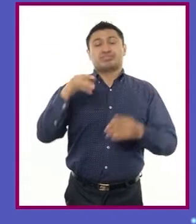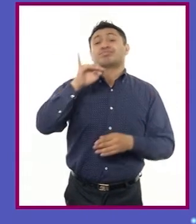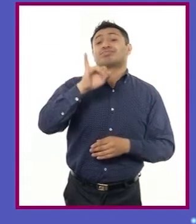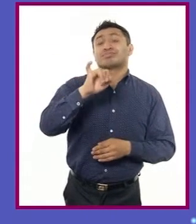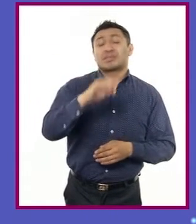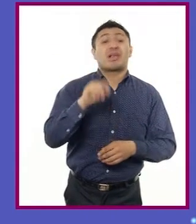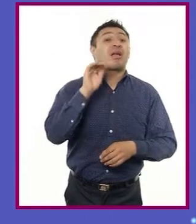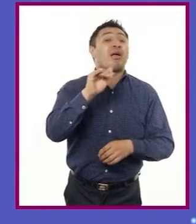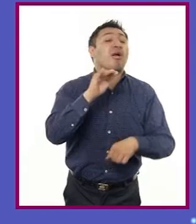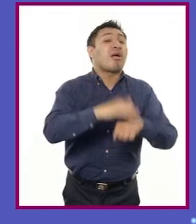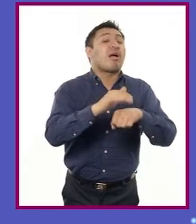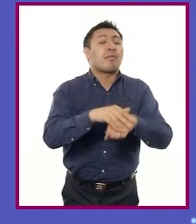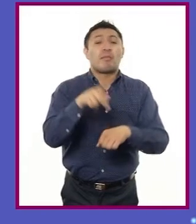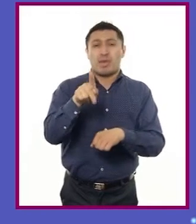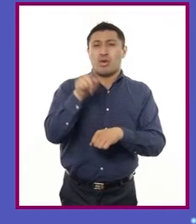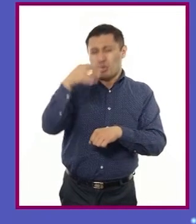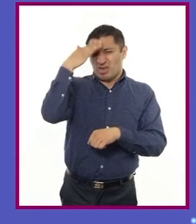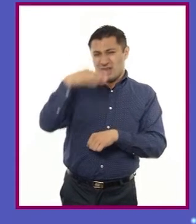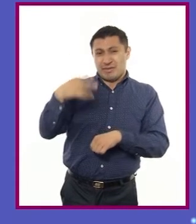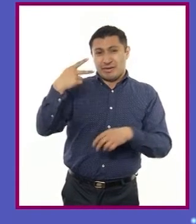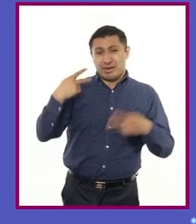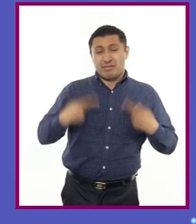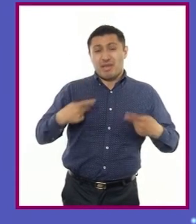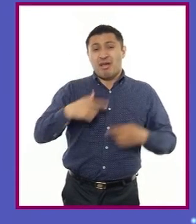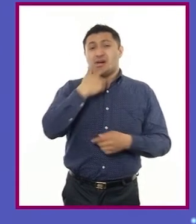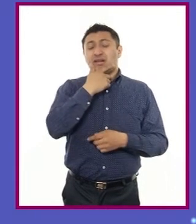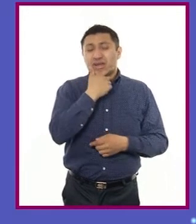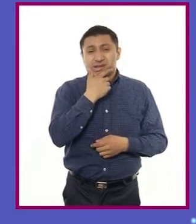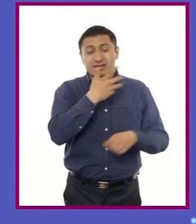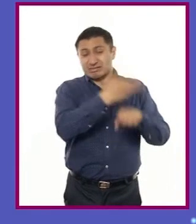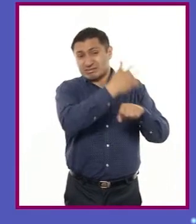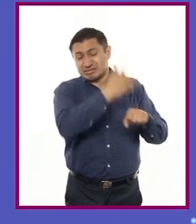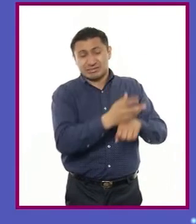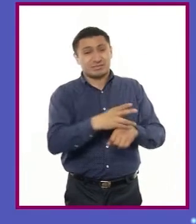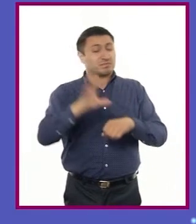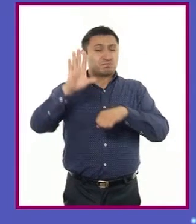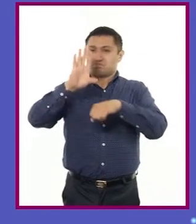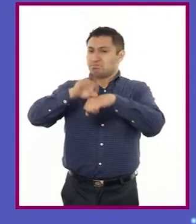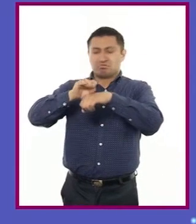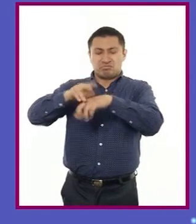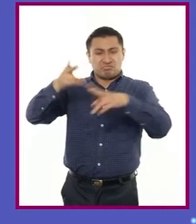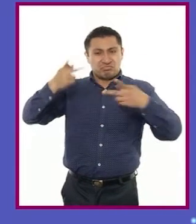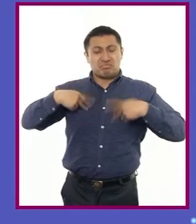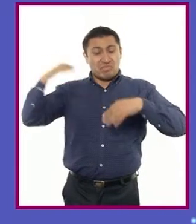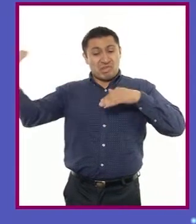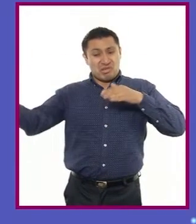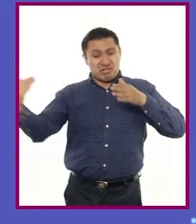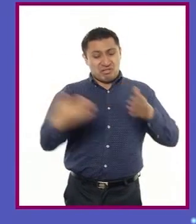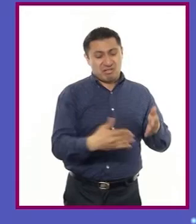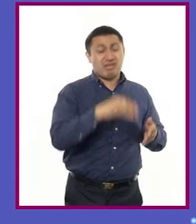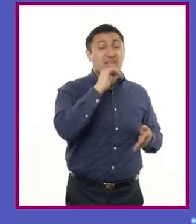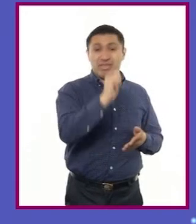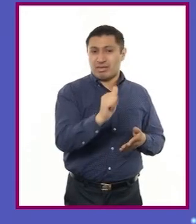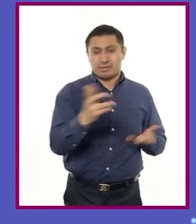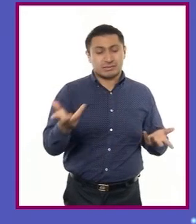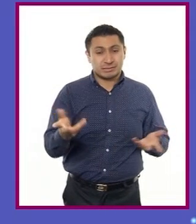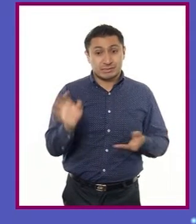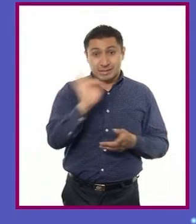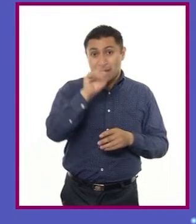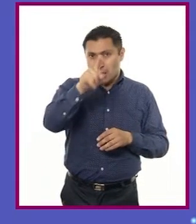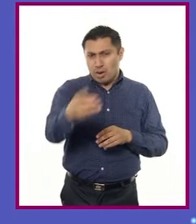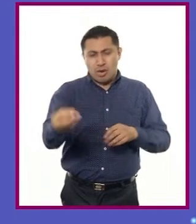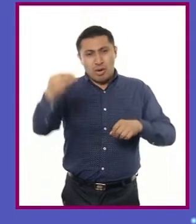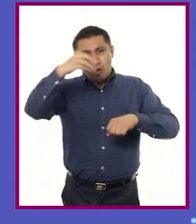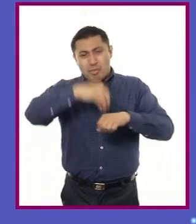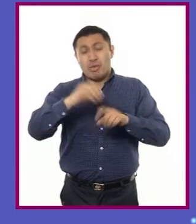amigo, pero ¿sí sabe que los gringos no dejan ya que ningún foráneo se asiente por acá? Si colocamos en otro